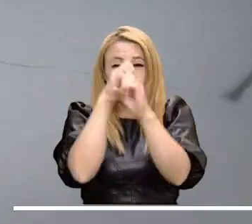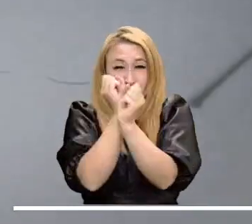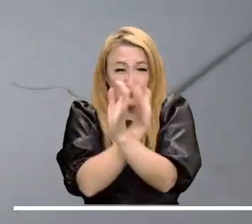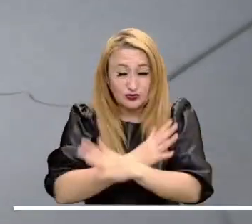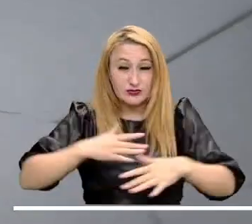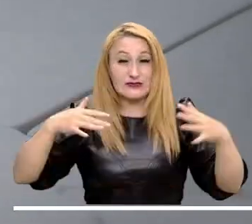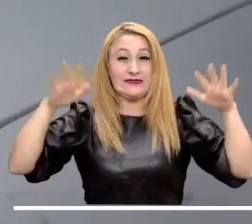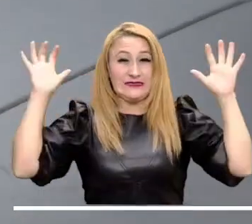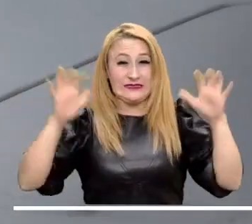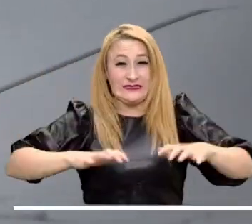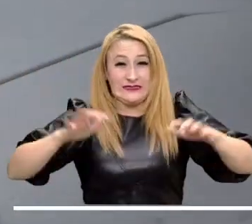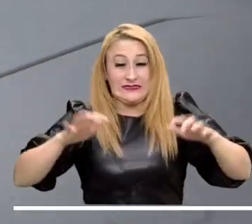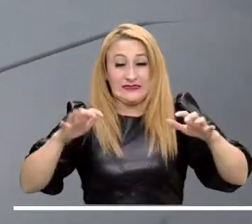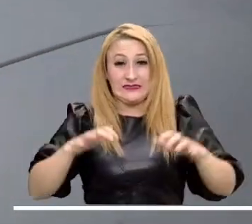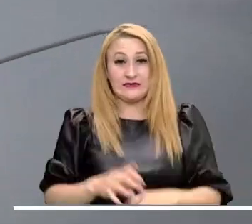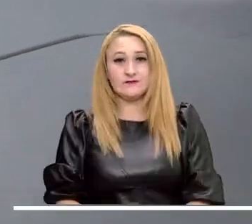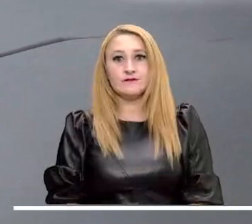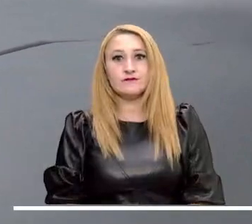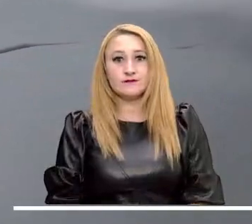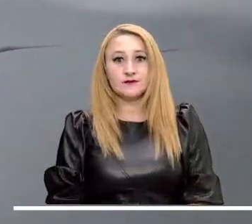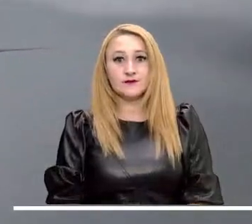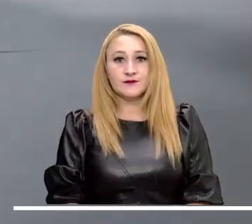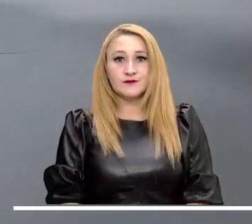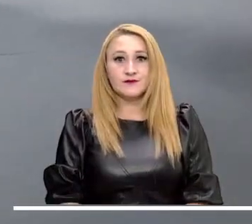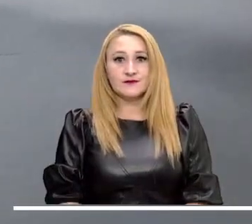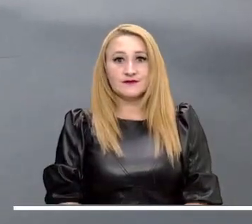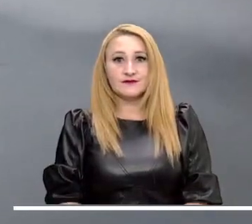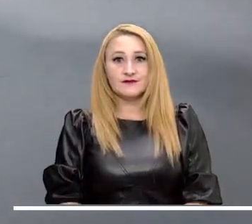Cundinamarca prometen una noche y una madrugada lluviosa.